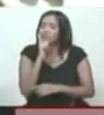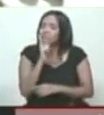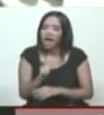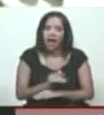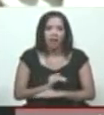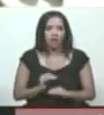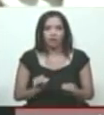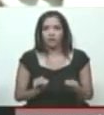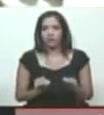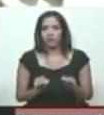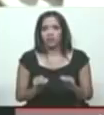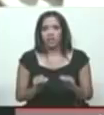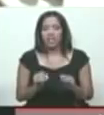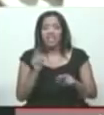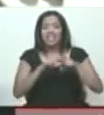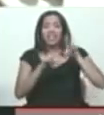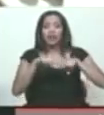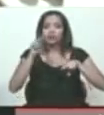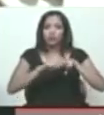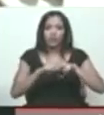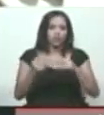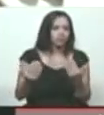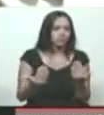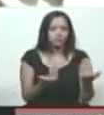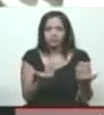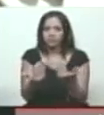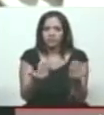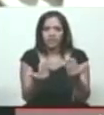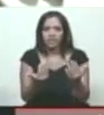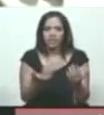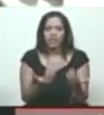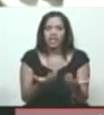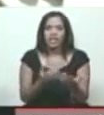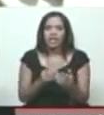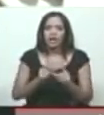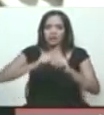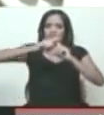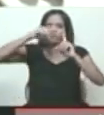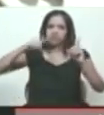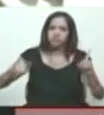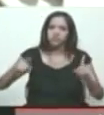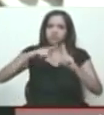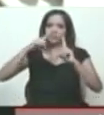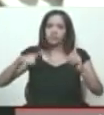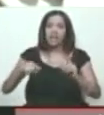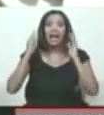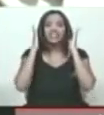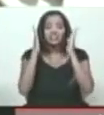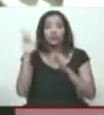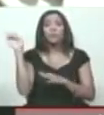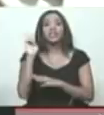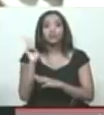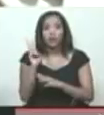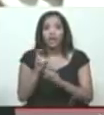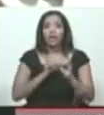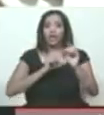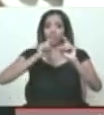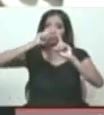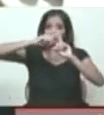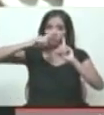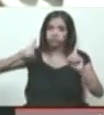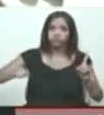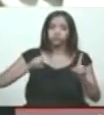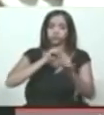la reconstrucción, paralelo, hemos ido administrando carga. Atención Venezuela, hemos ido administrando